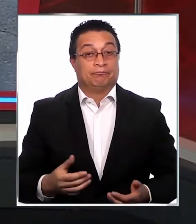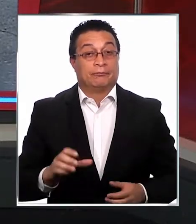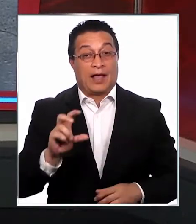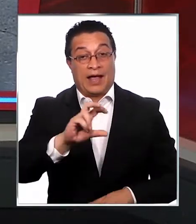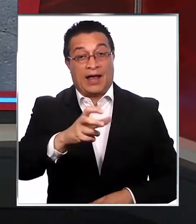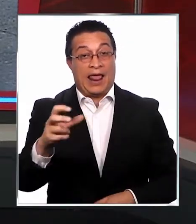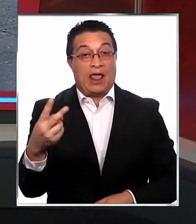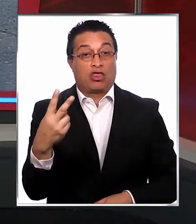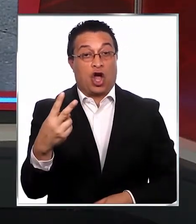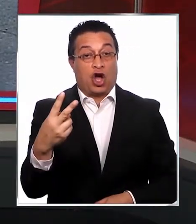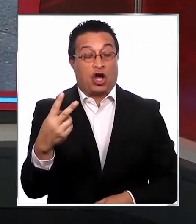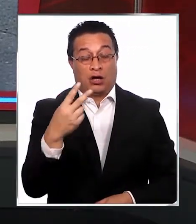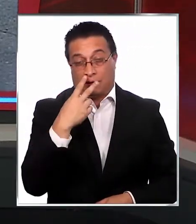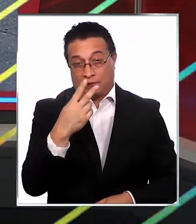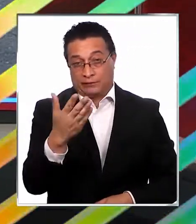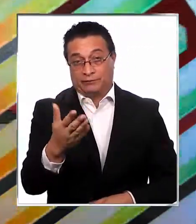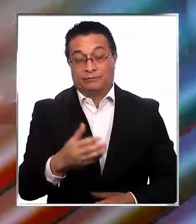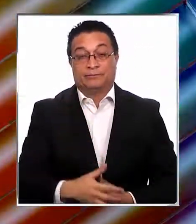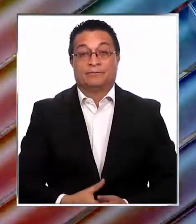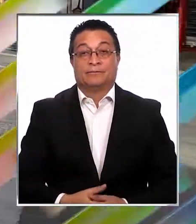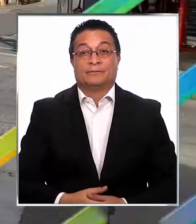Canal 2 de Quellón nos informa.